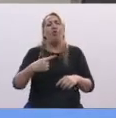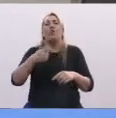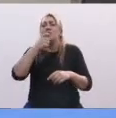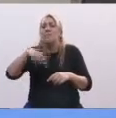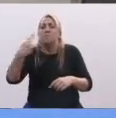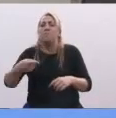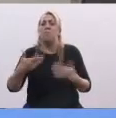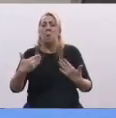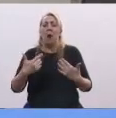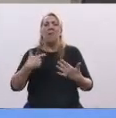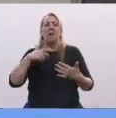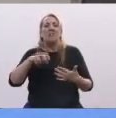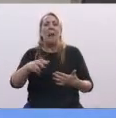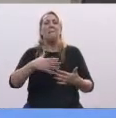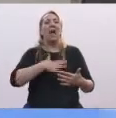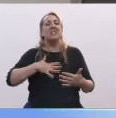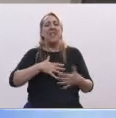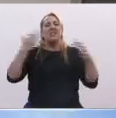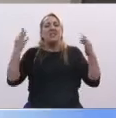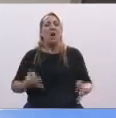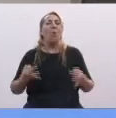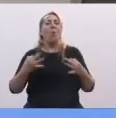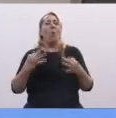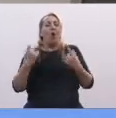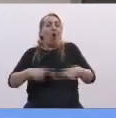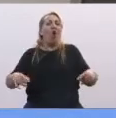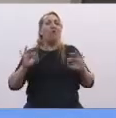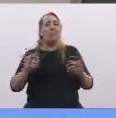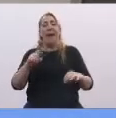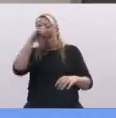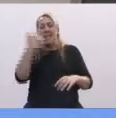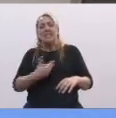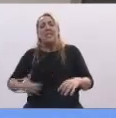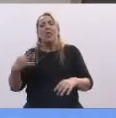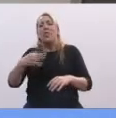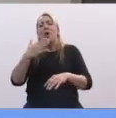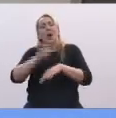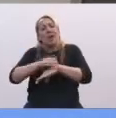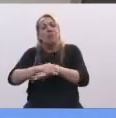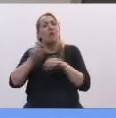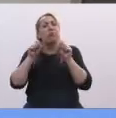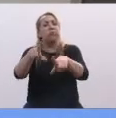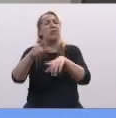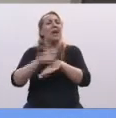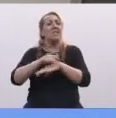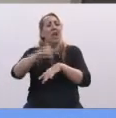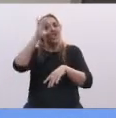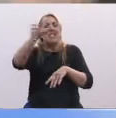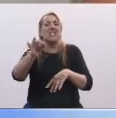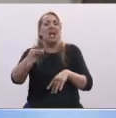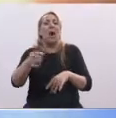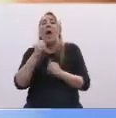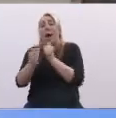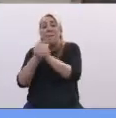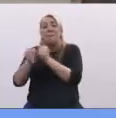O voy a poder caminar bien por la calle, seguro, y toda la historia que tiene que hacer. El Estado tiene que cumplir el rol del Estado. Que es lo que mejor sabe. El empresario no